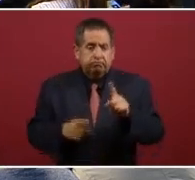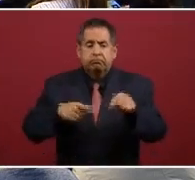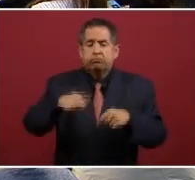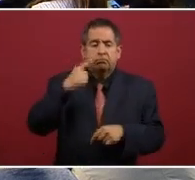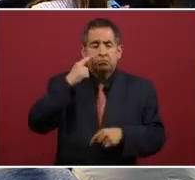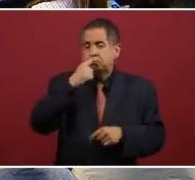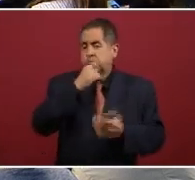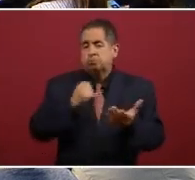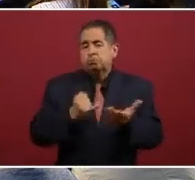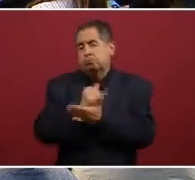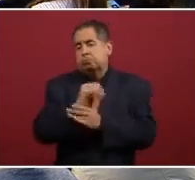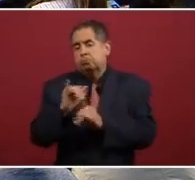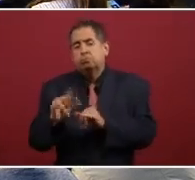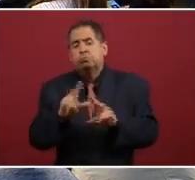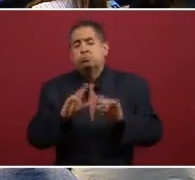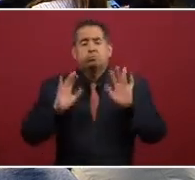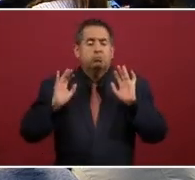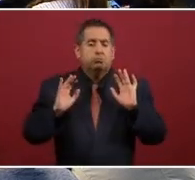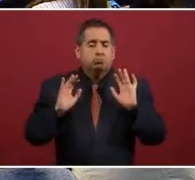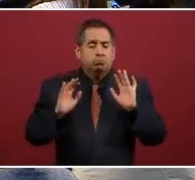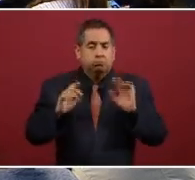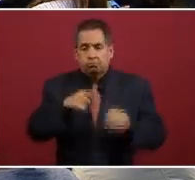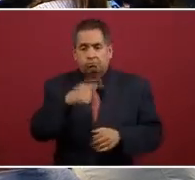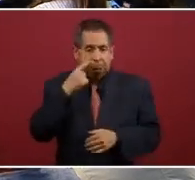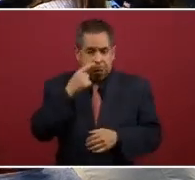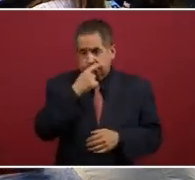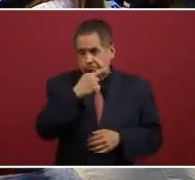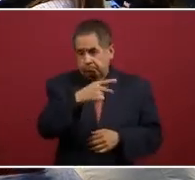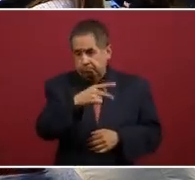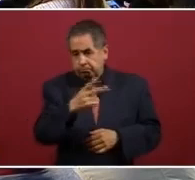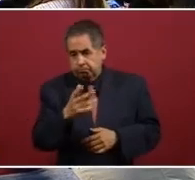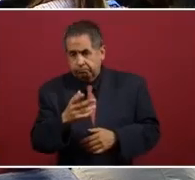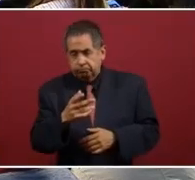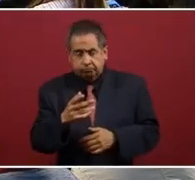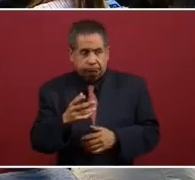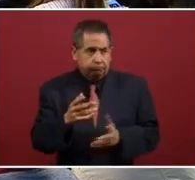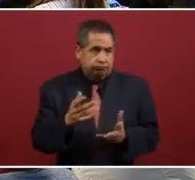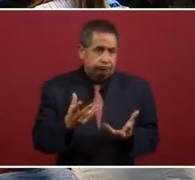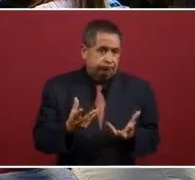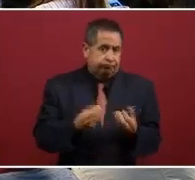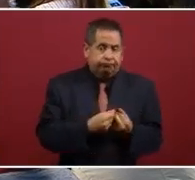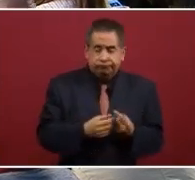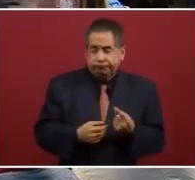decidir si se ciñe, se